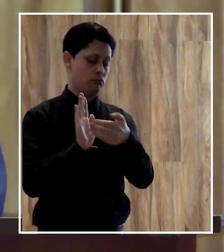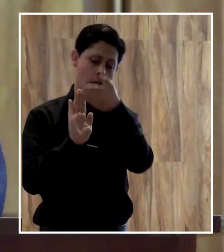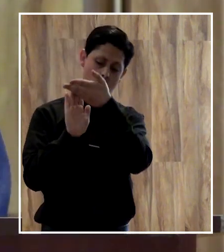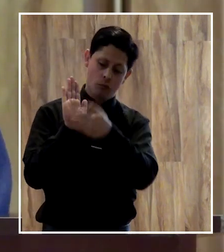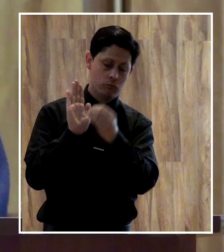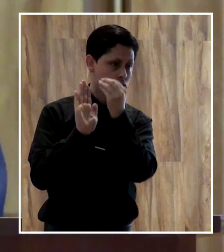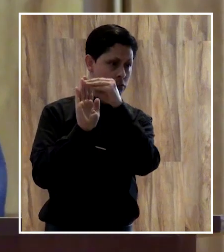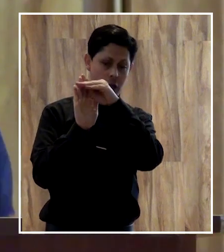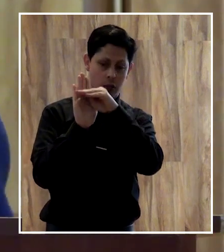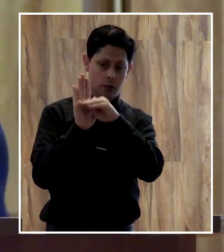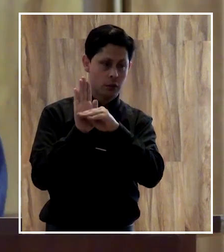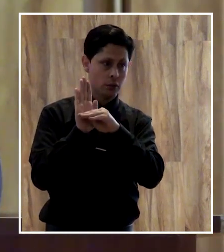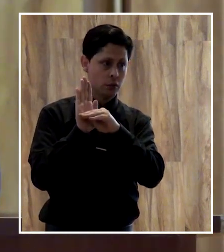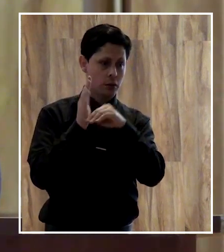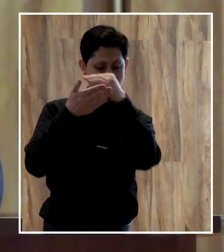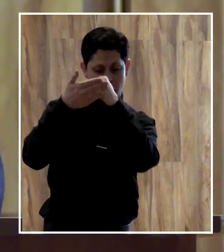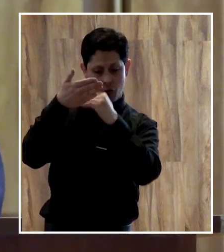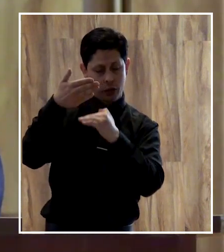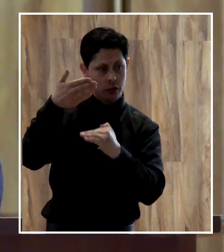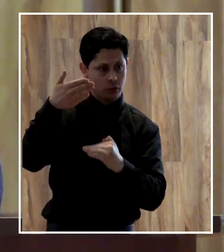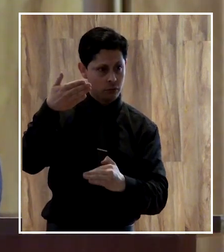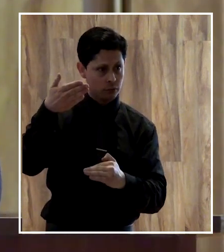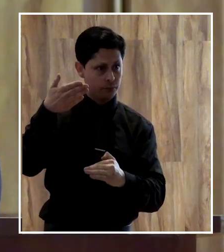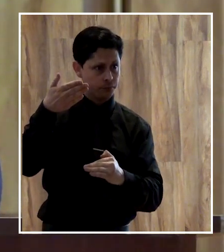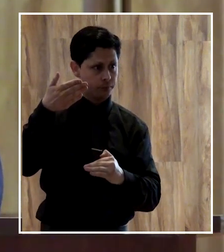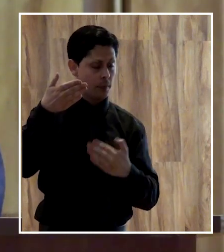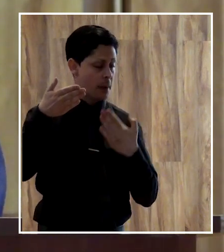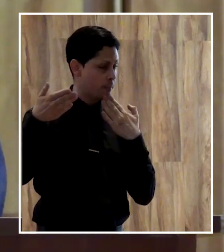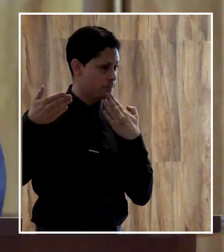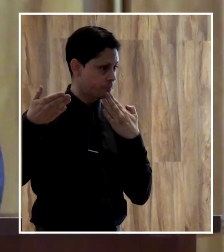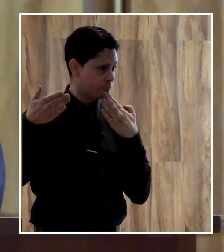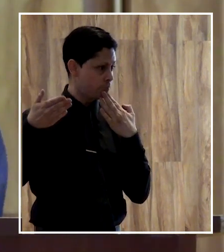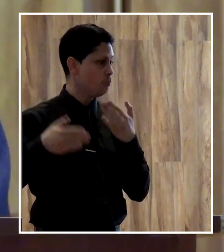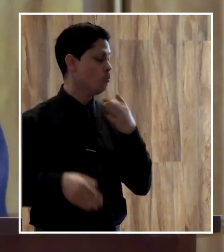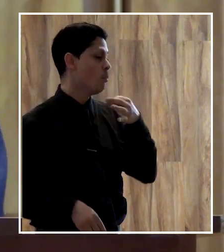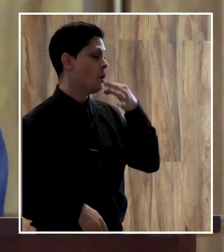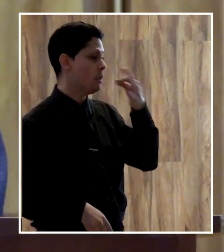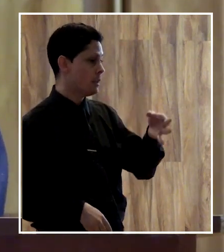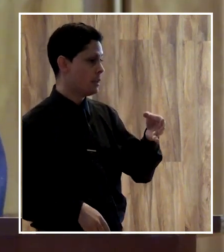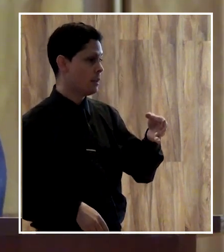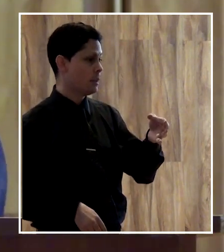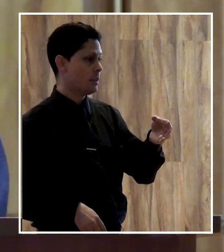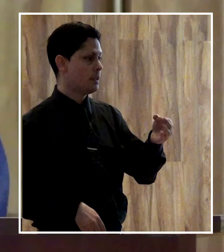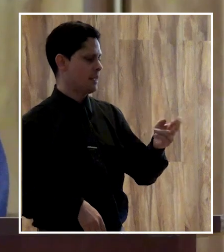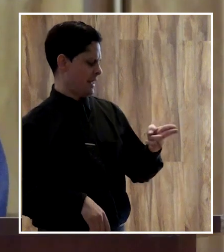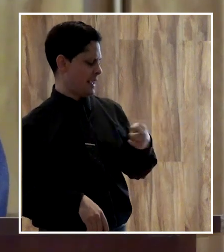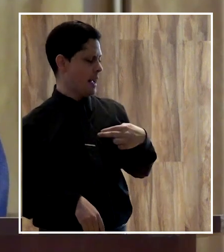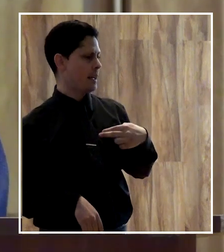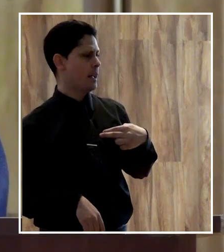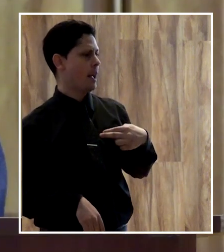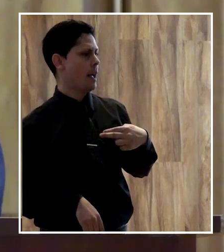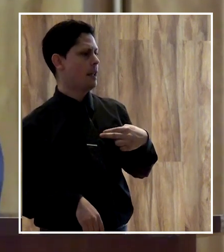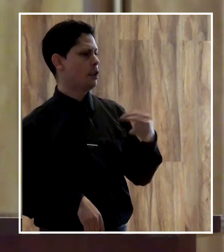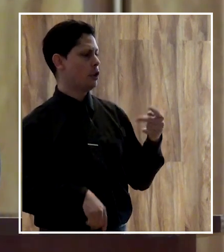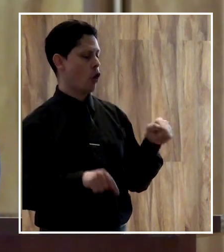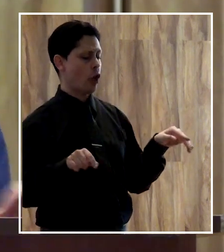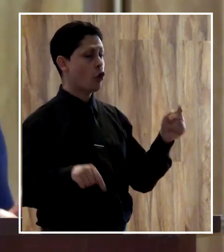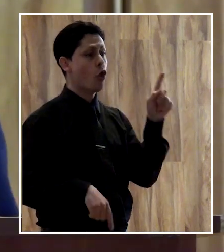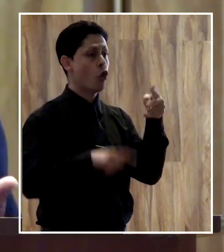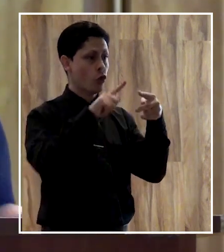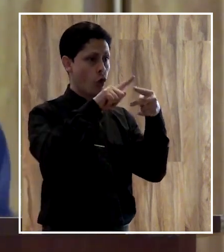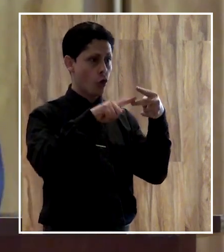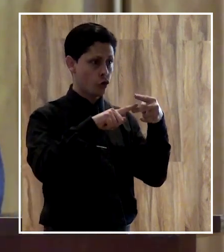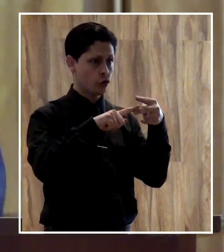escrito, está dicho, acá lo han de alguna manera resumido también. Por eso quería brevemente destacar estos dos hechos